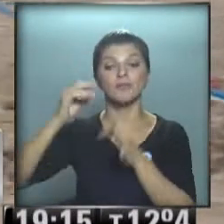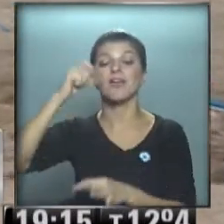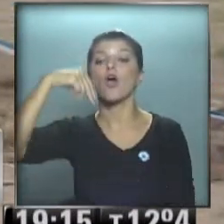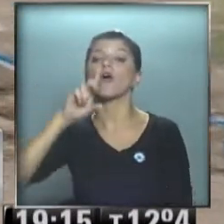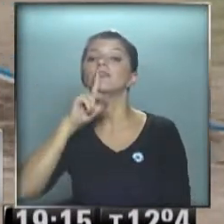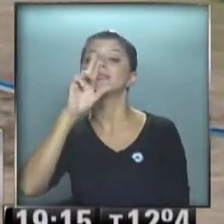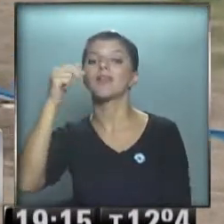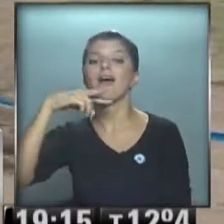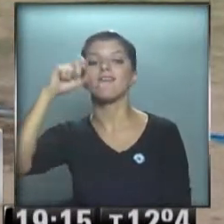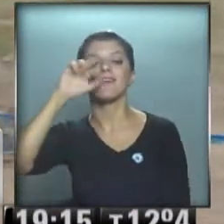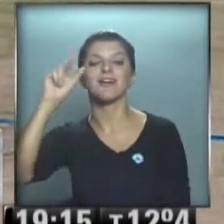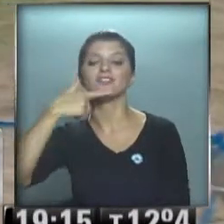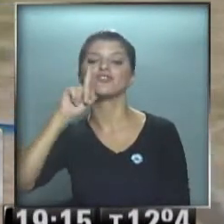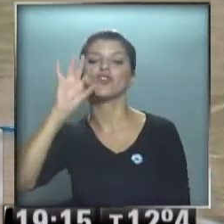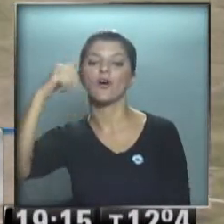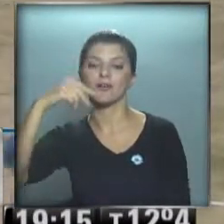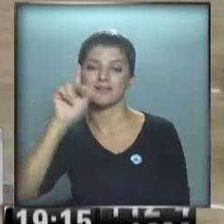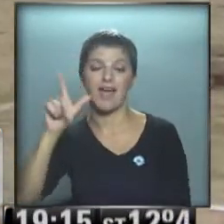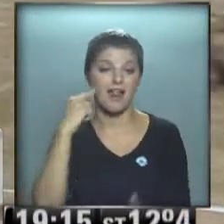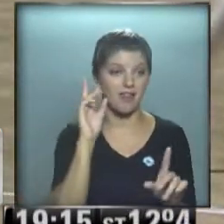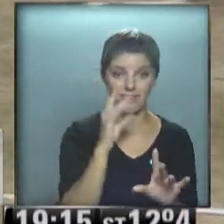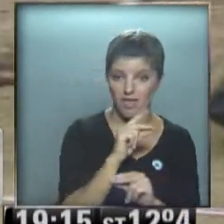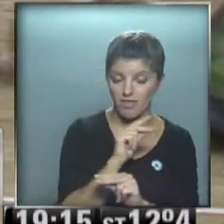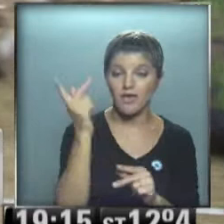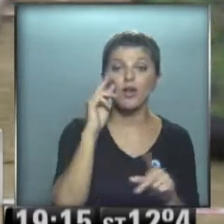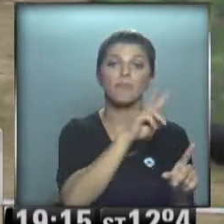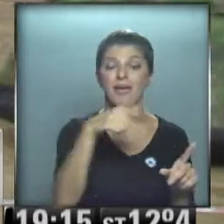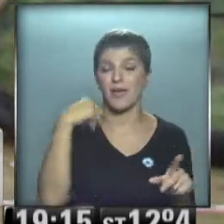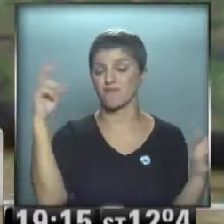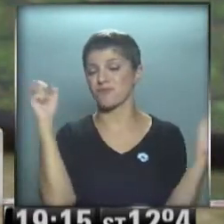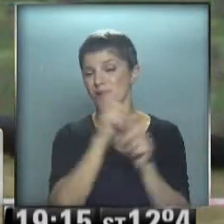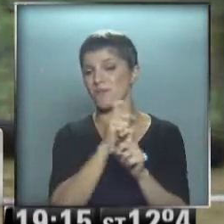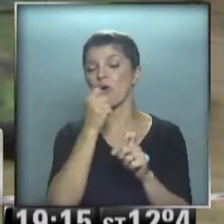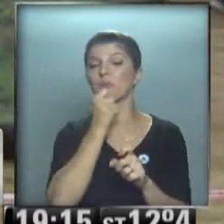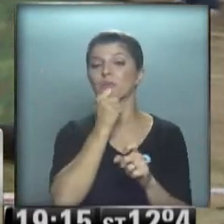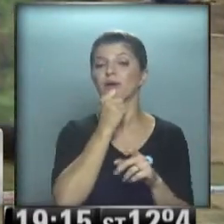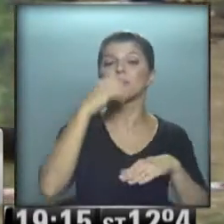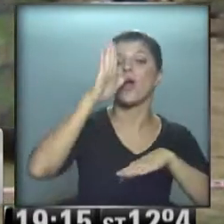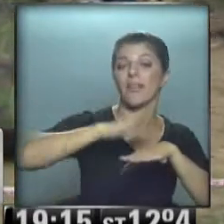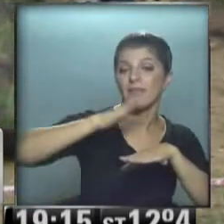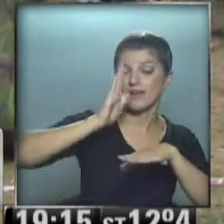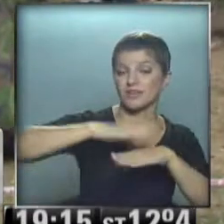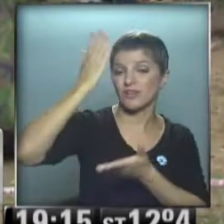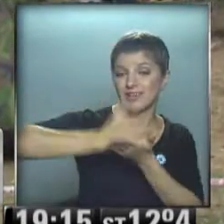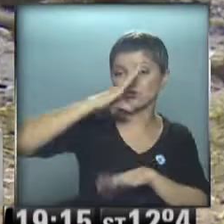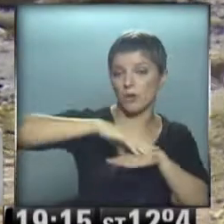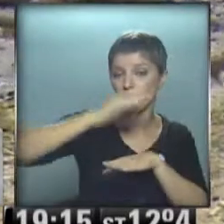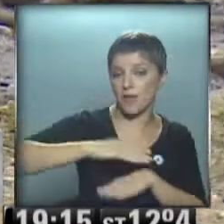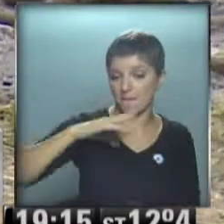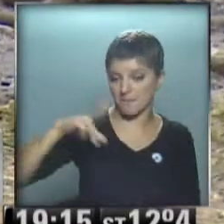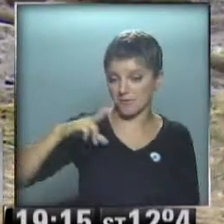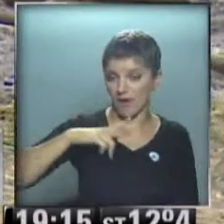forma para desalojar, vean el problema que hay ahora. Parece que el derecho a circular y el derecho a la propiedad privada para la justicia